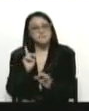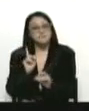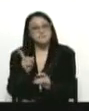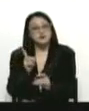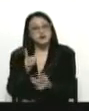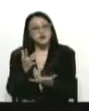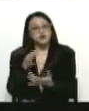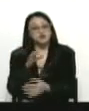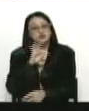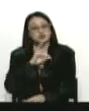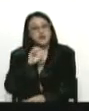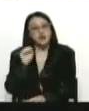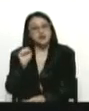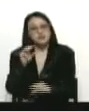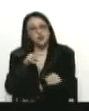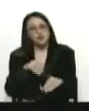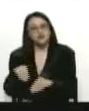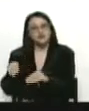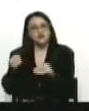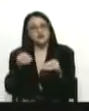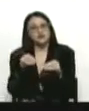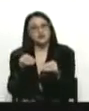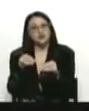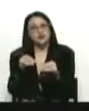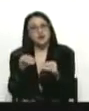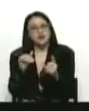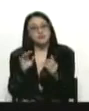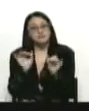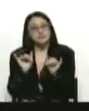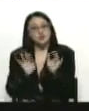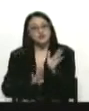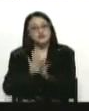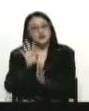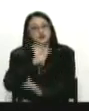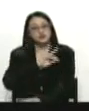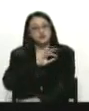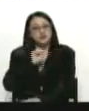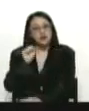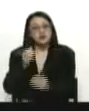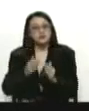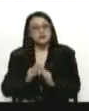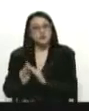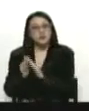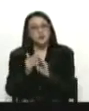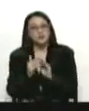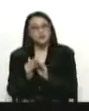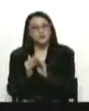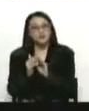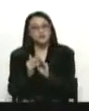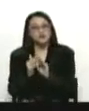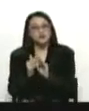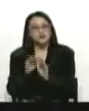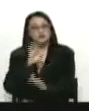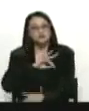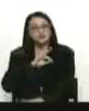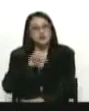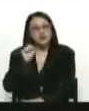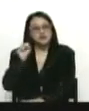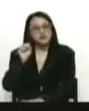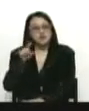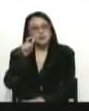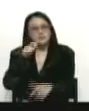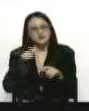en lo territorial, lo que es el desarrollo del socialismo comunitario, el socialismo de la gente,